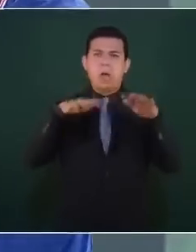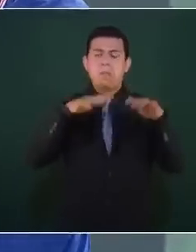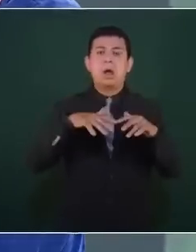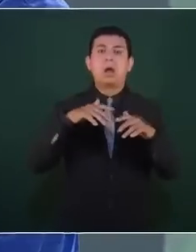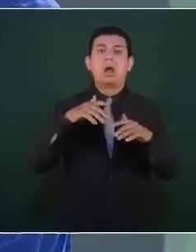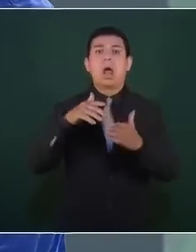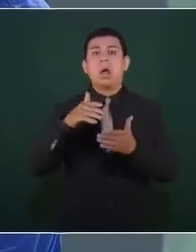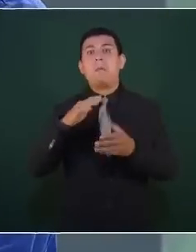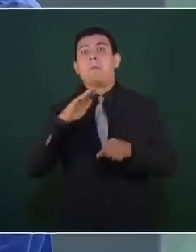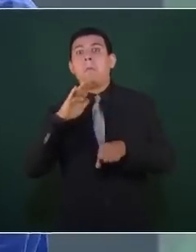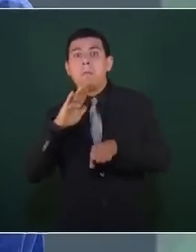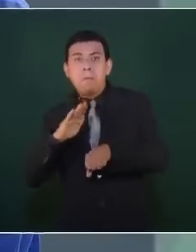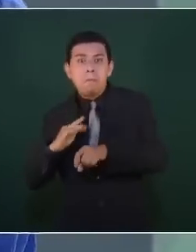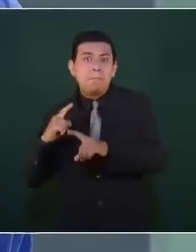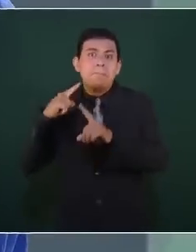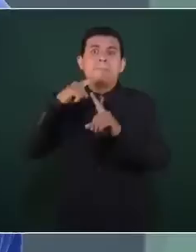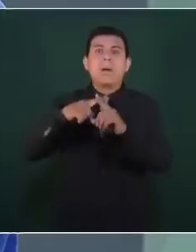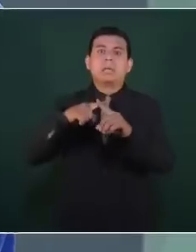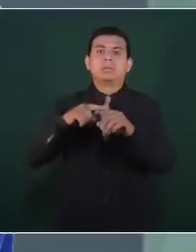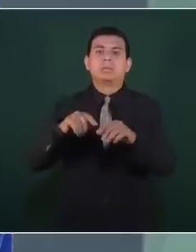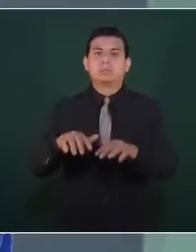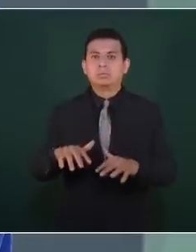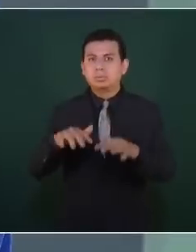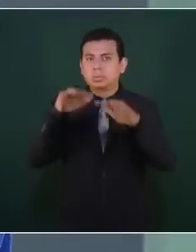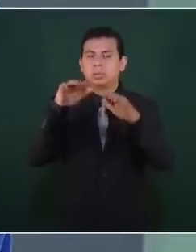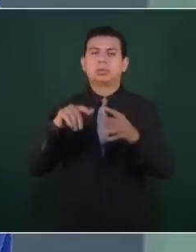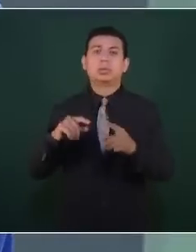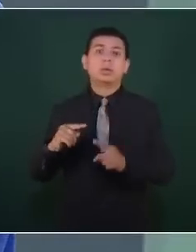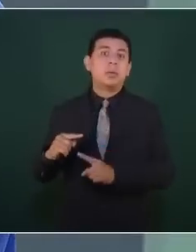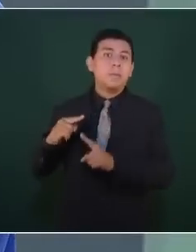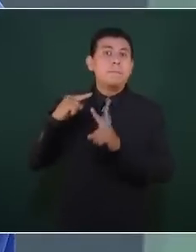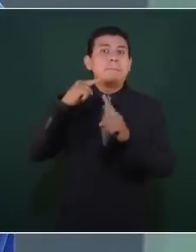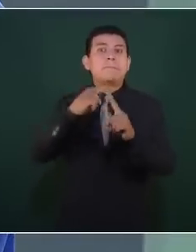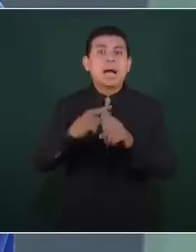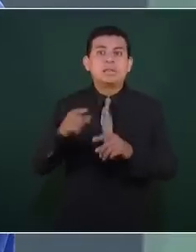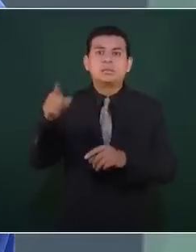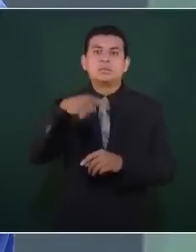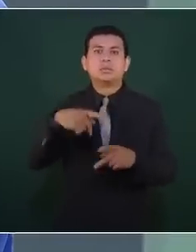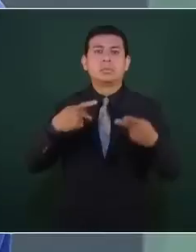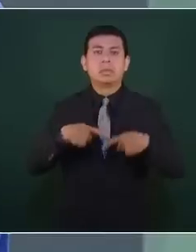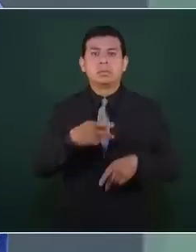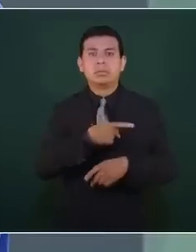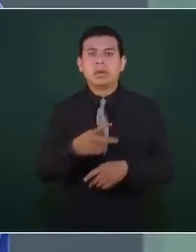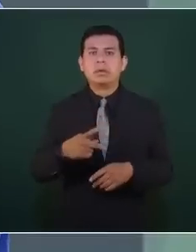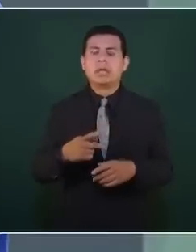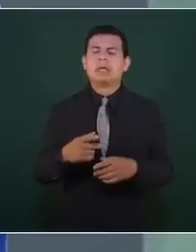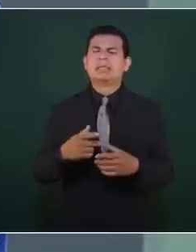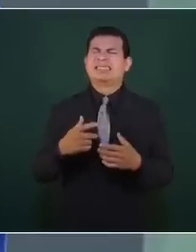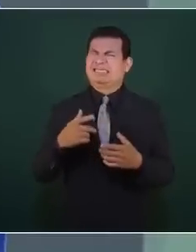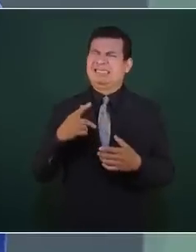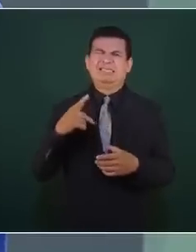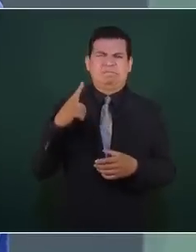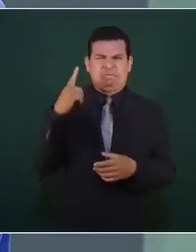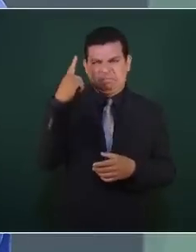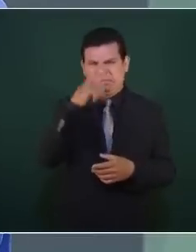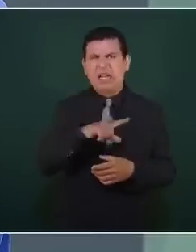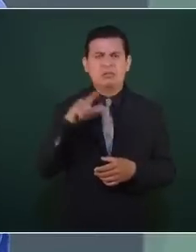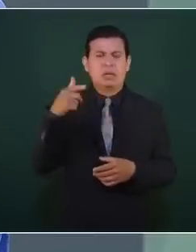inundaciones y la pobreza, porque les ha pegado muy fuerte todo en